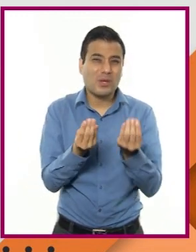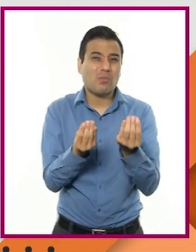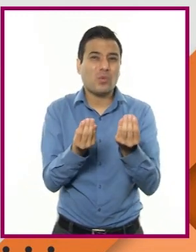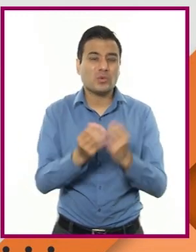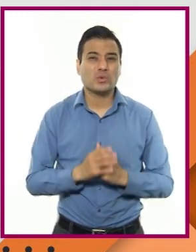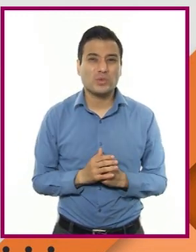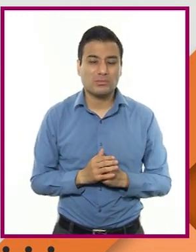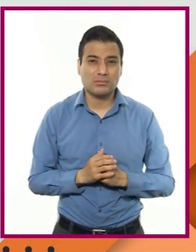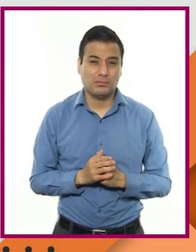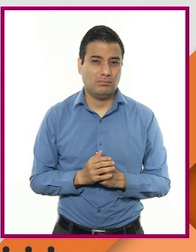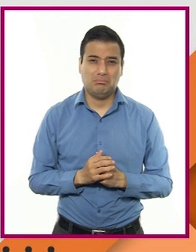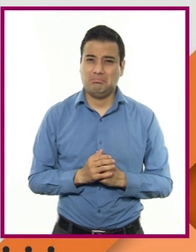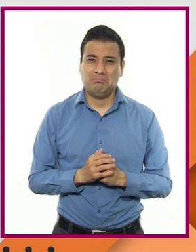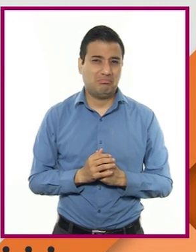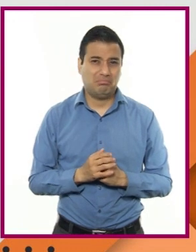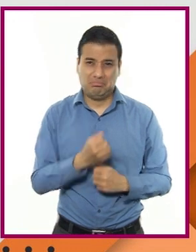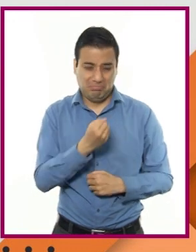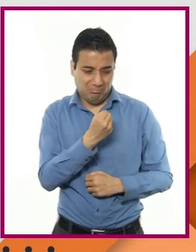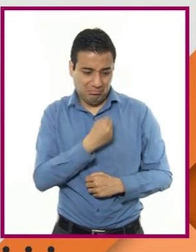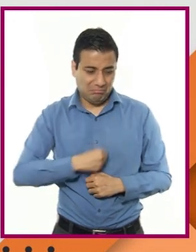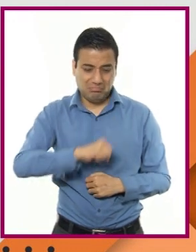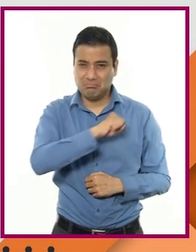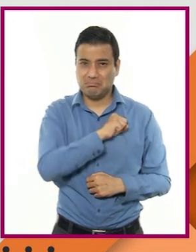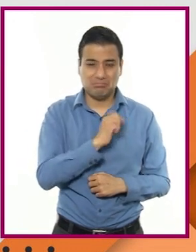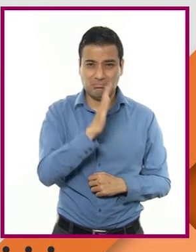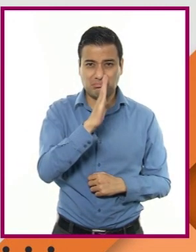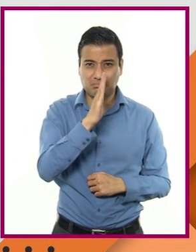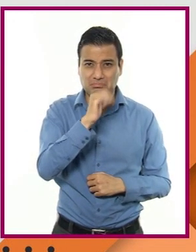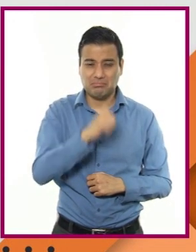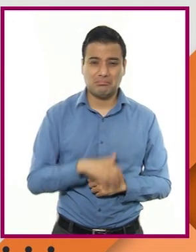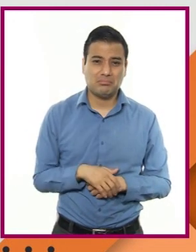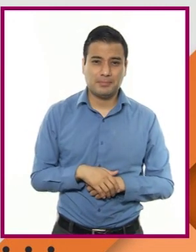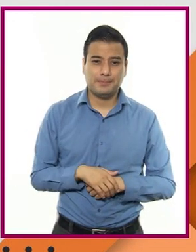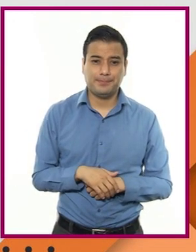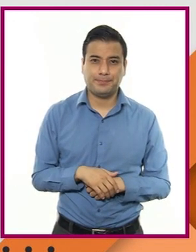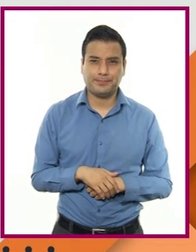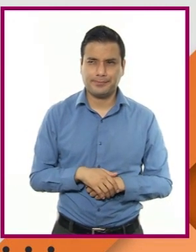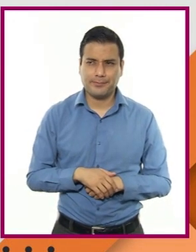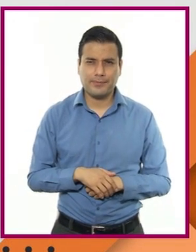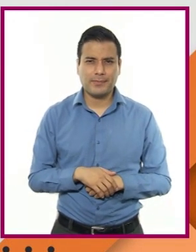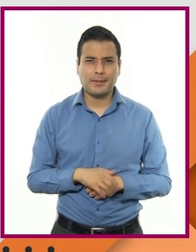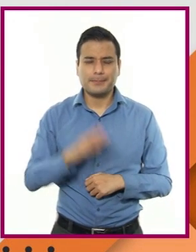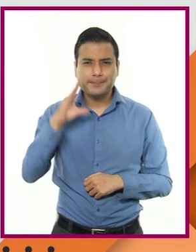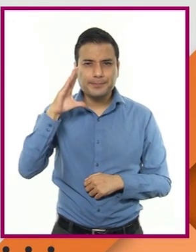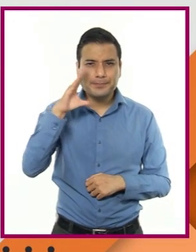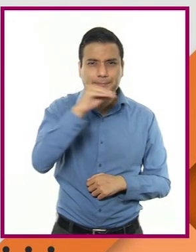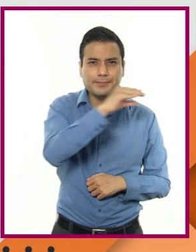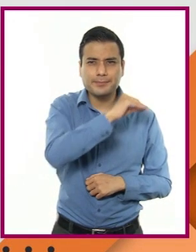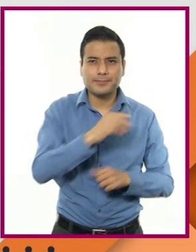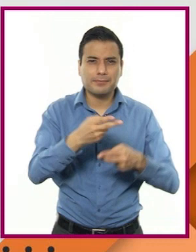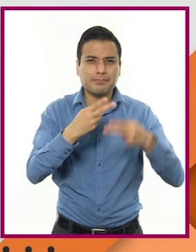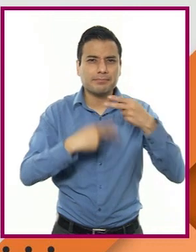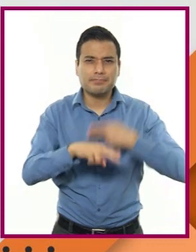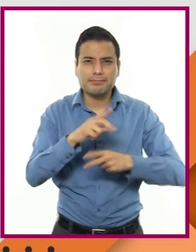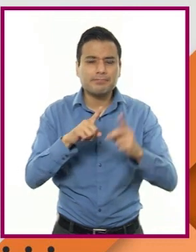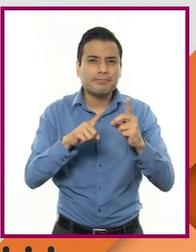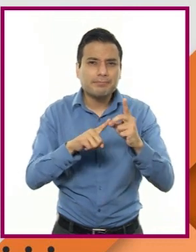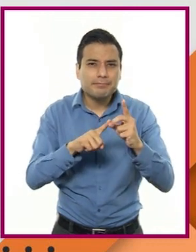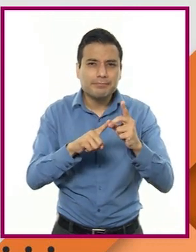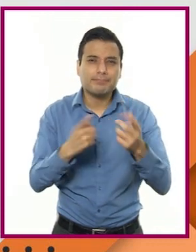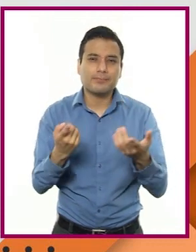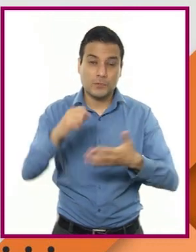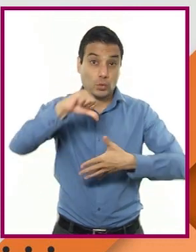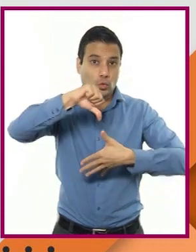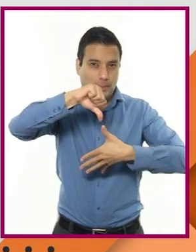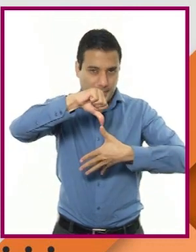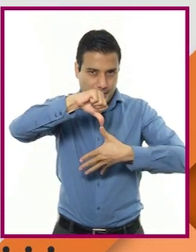no sobrevivían a las extremas condiciones. Entre los destinos de arribo de los africanos esclavizados se encontraban